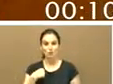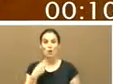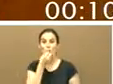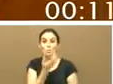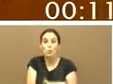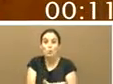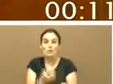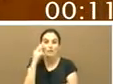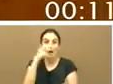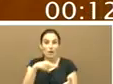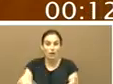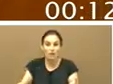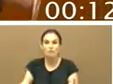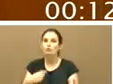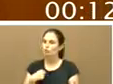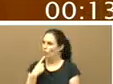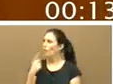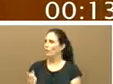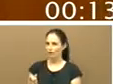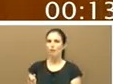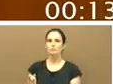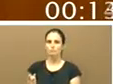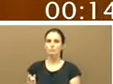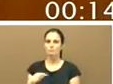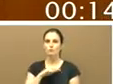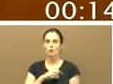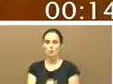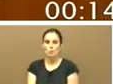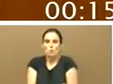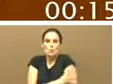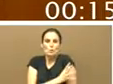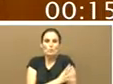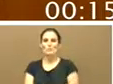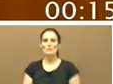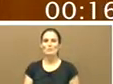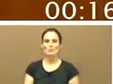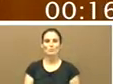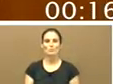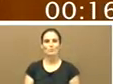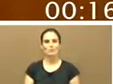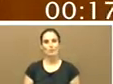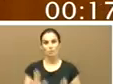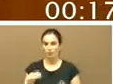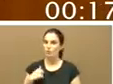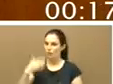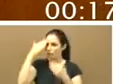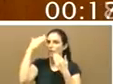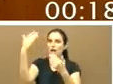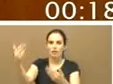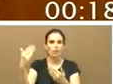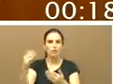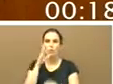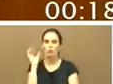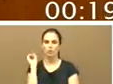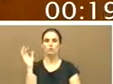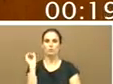propuesta de pronunciamiento, tengo que decirle que se me erizaron los vellos, pero le felicito por la intervención